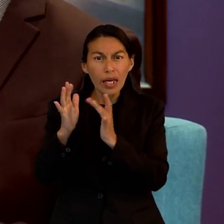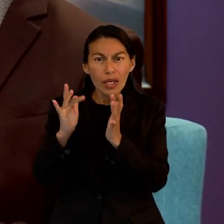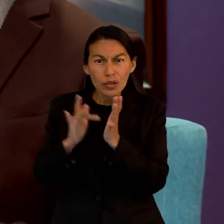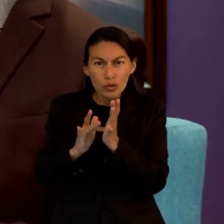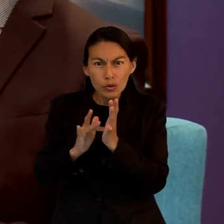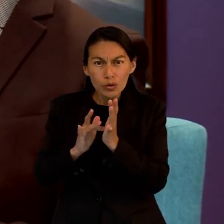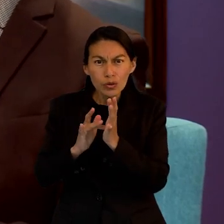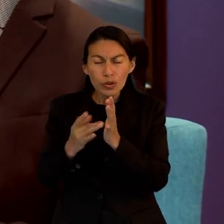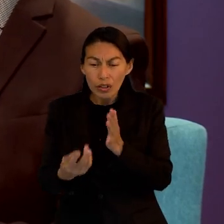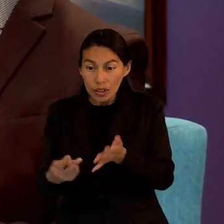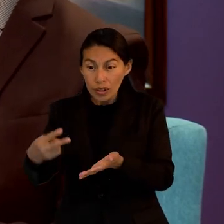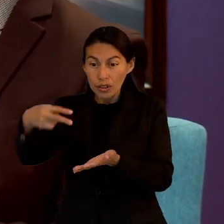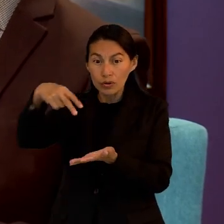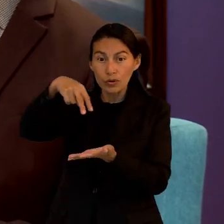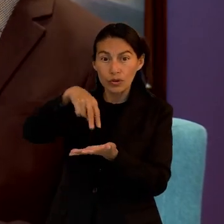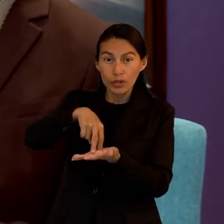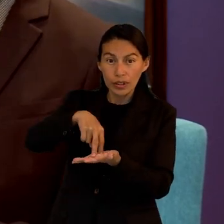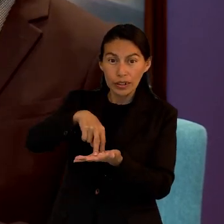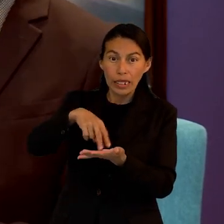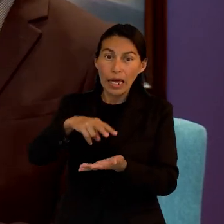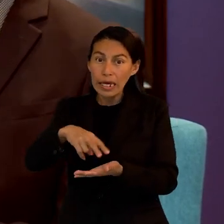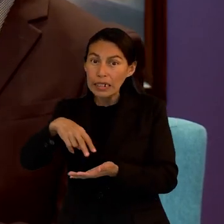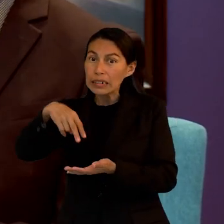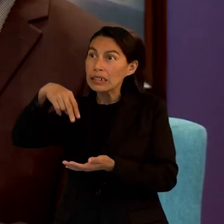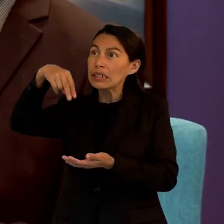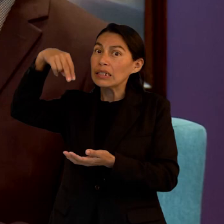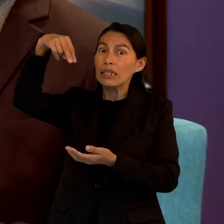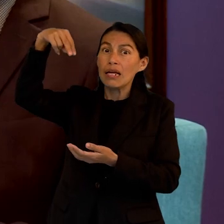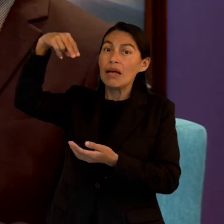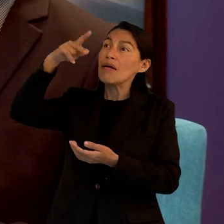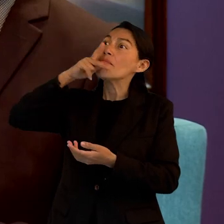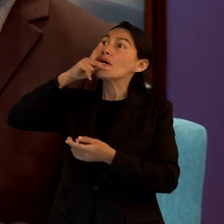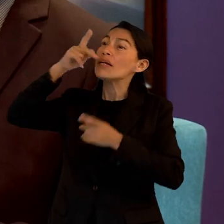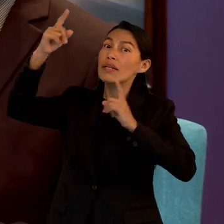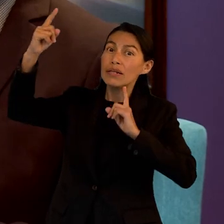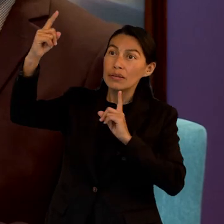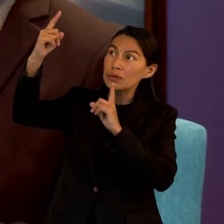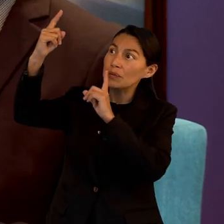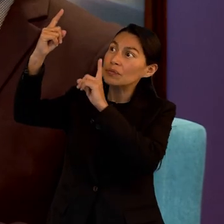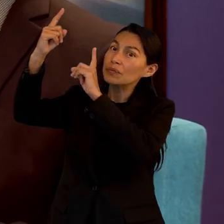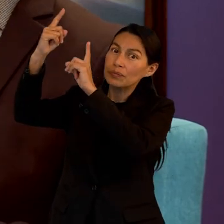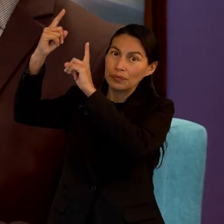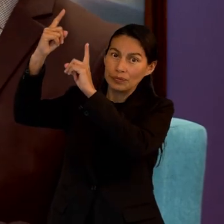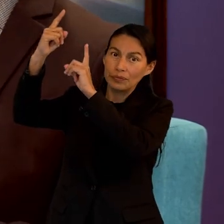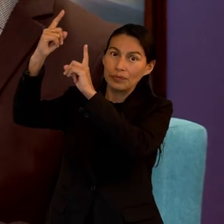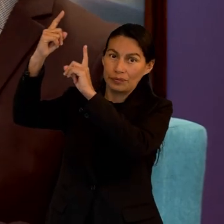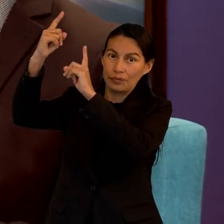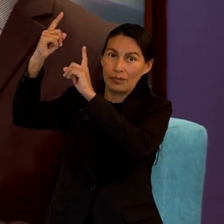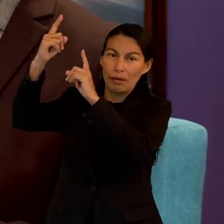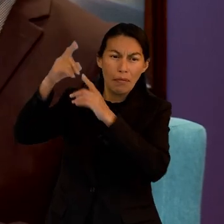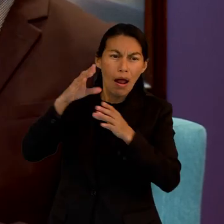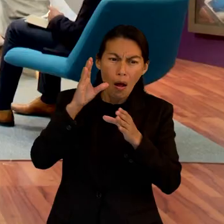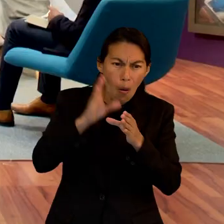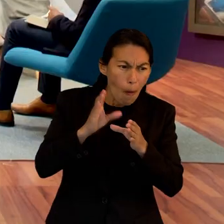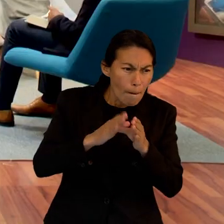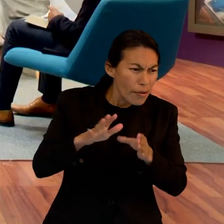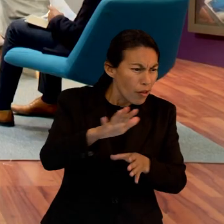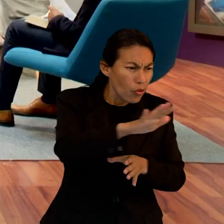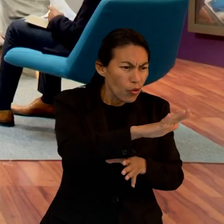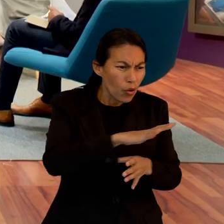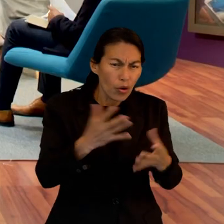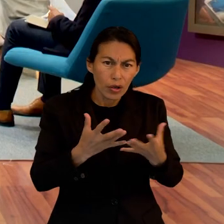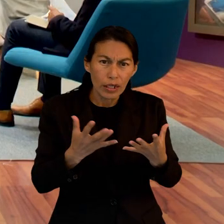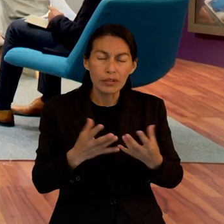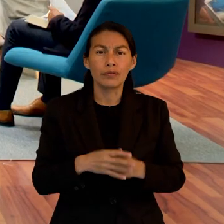resurrección jesús ascendió los cielos para presentarse ante el padre ya verdad en cumplimiento de